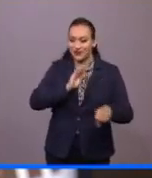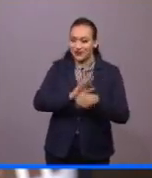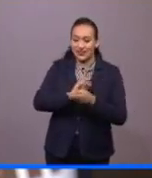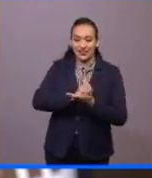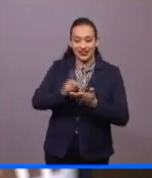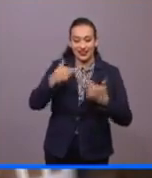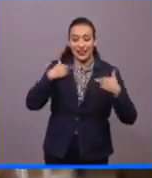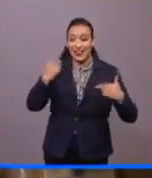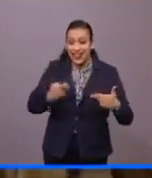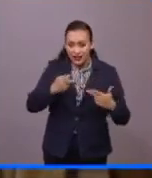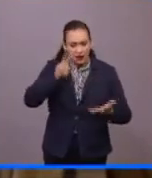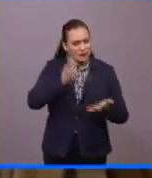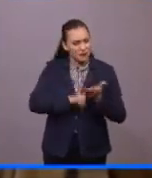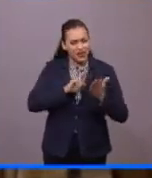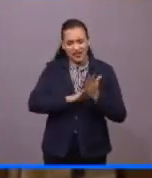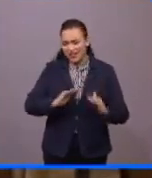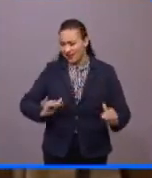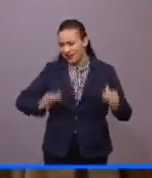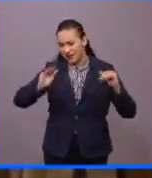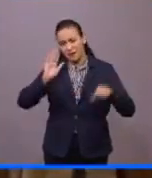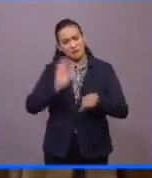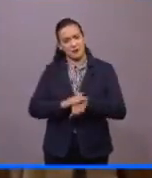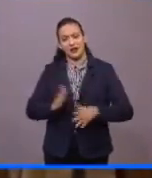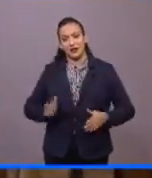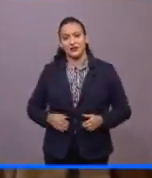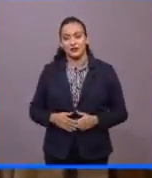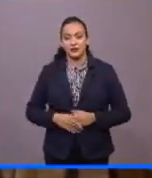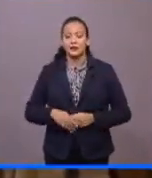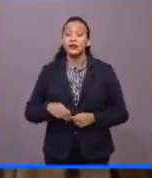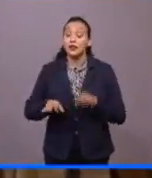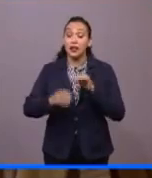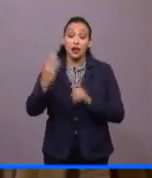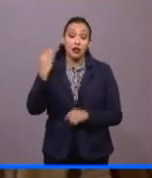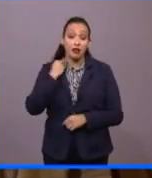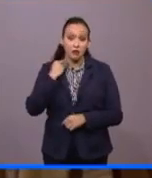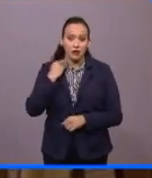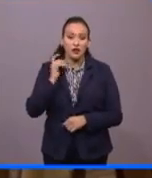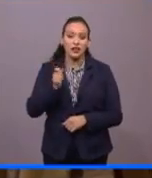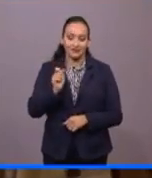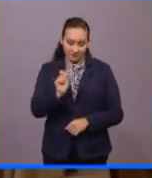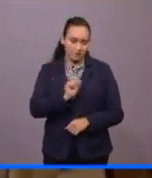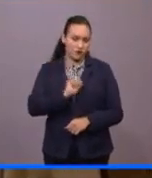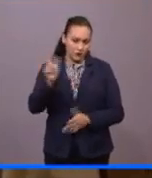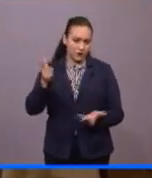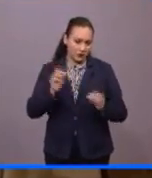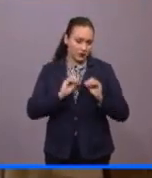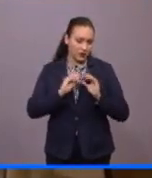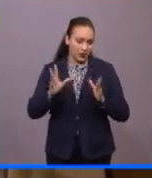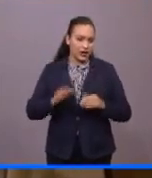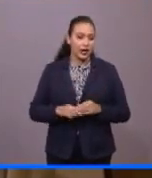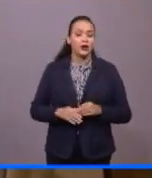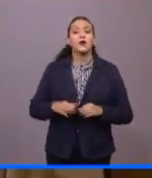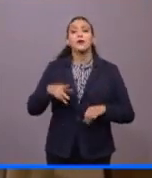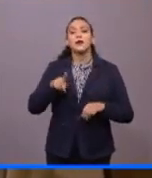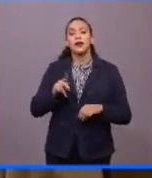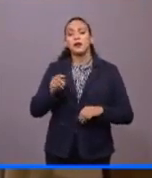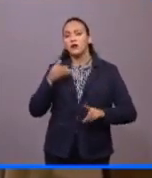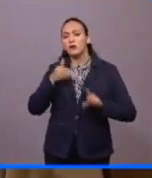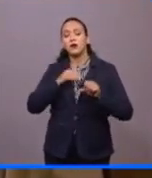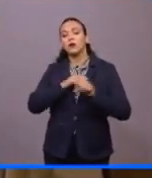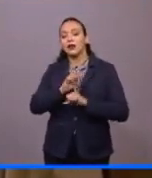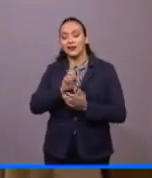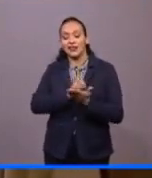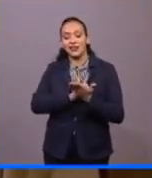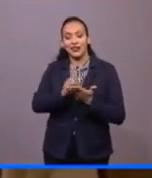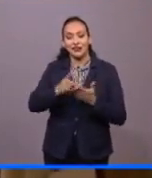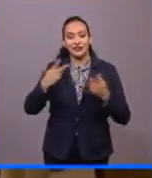derechos humanos. La abogacía es una profesión que tiene como obligación principal la defensa de los derechos